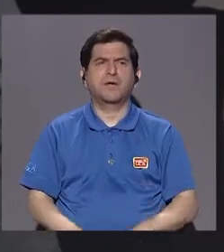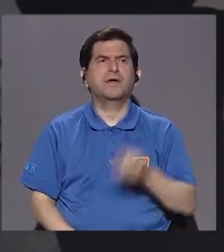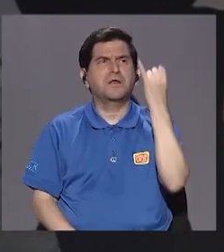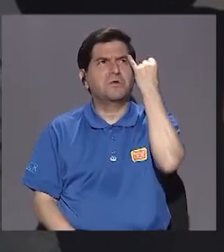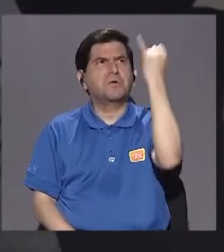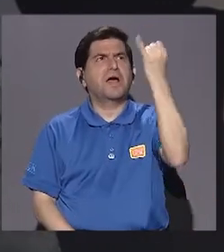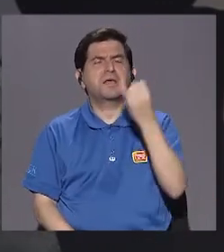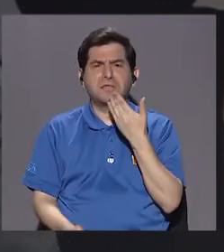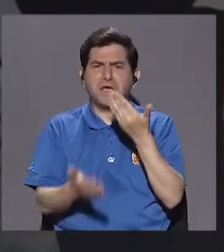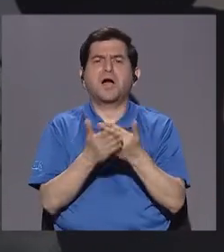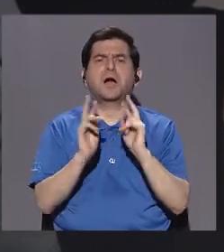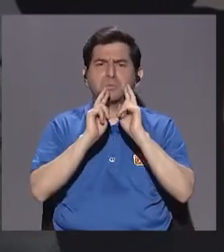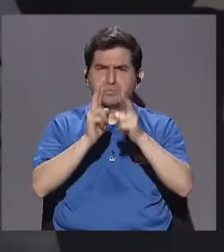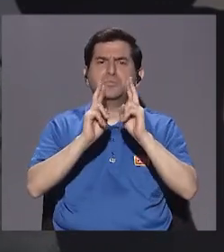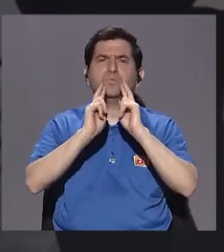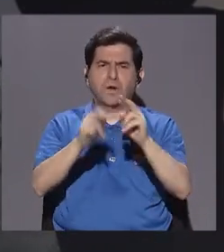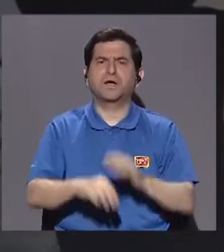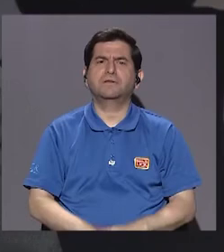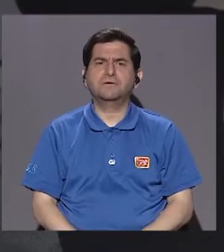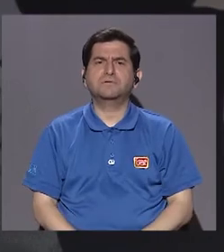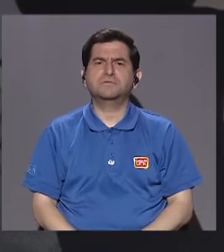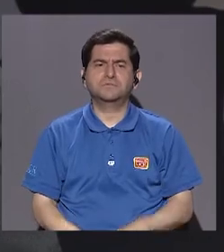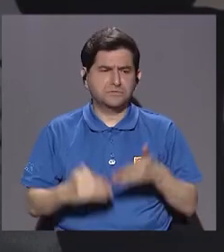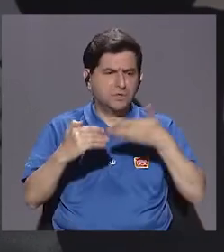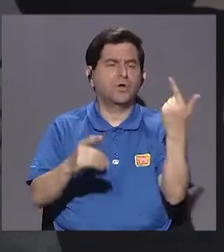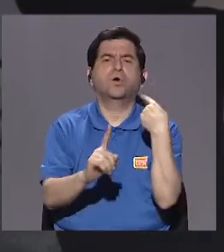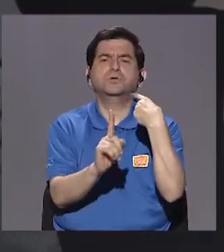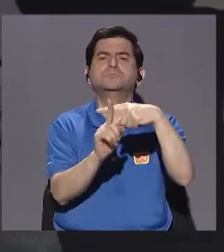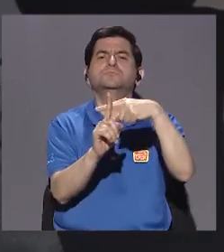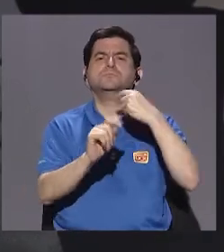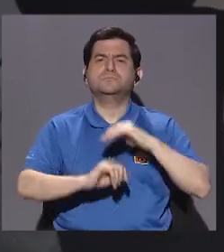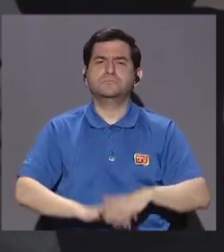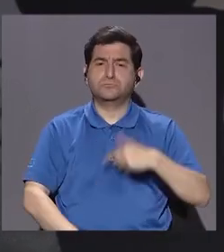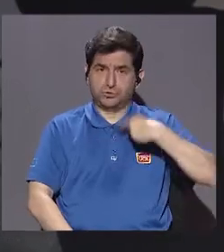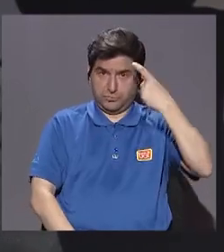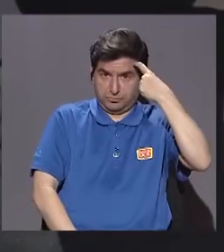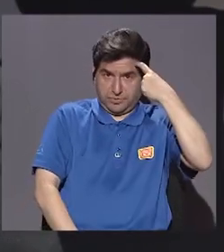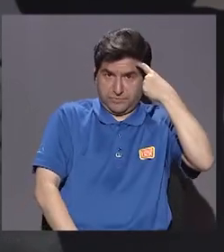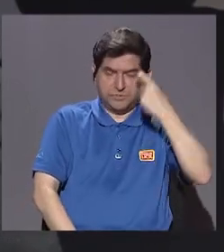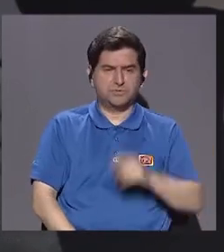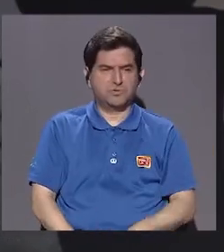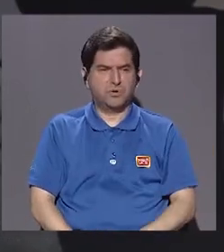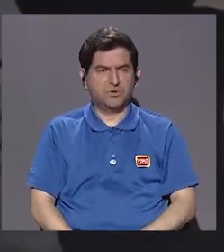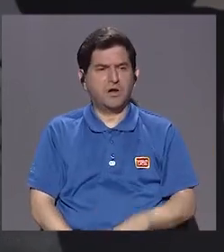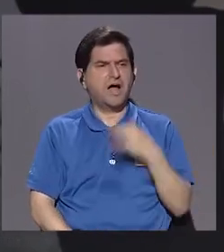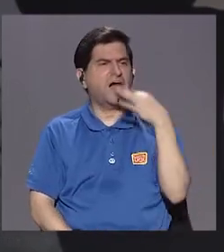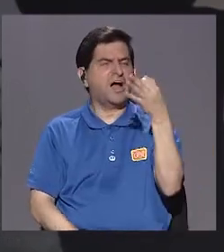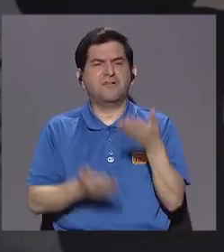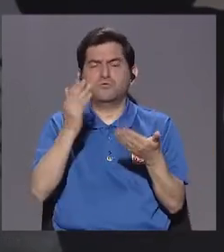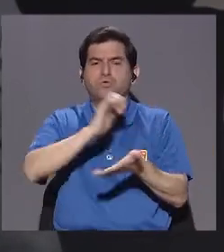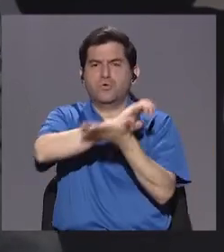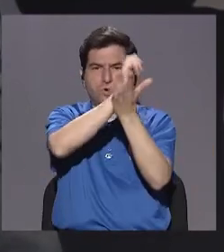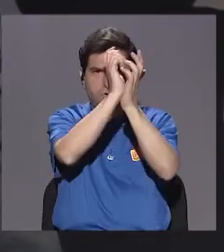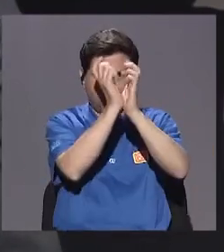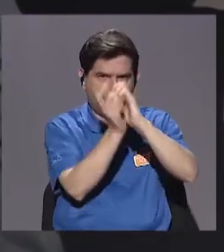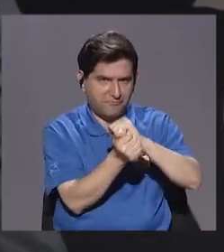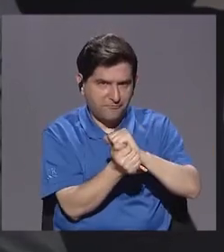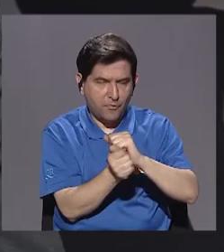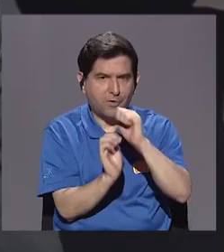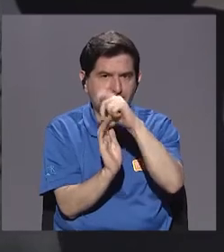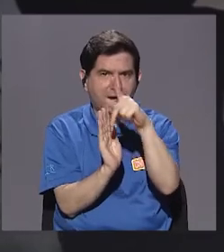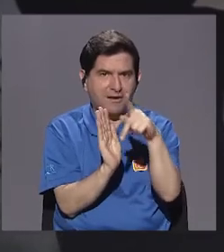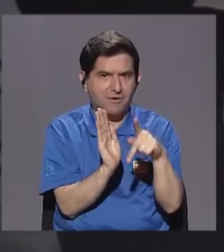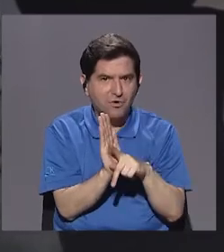dio creo que ha dado resultados y que está dando aspectos positivos yo pienso más bien que lo que puede haber a futuro es una reforma